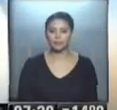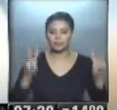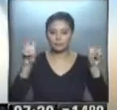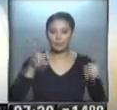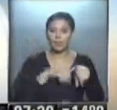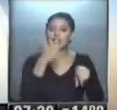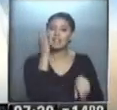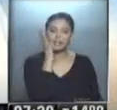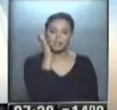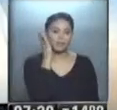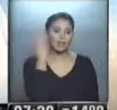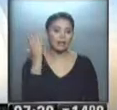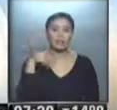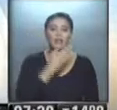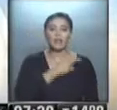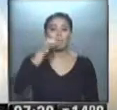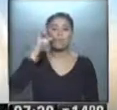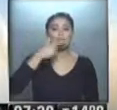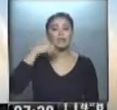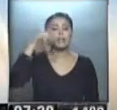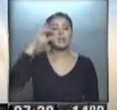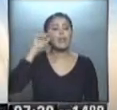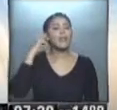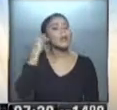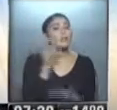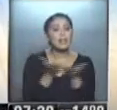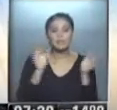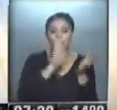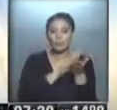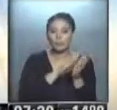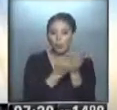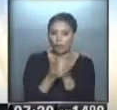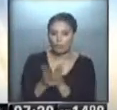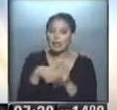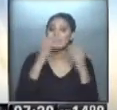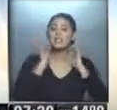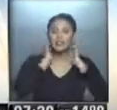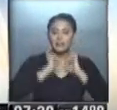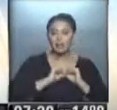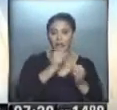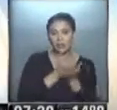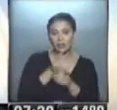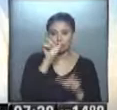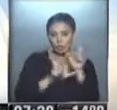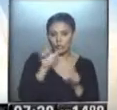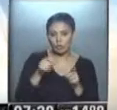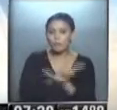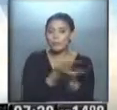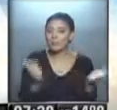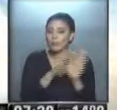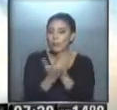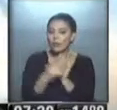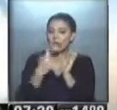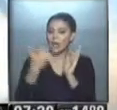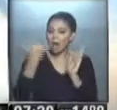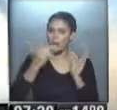A las 6 de la tarde, Fresneda presenta la publicación Tenemos Patria en Río Cuarto. El secretario de Derechos Humanos, Martín Fresneda, presenta la publicación Tenemos